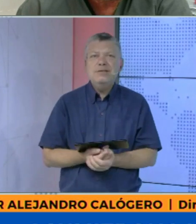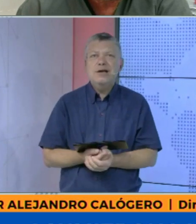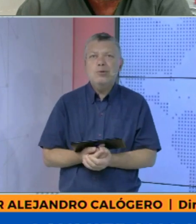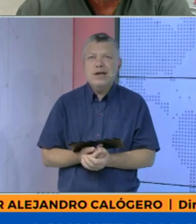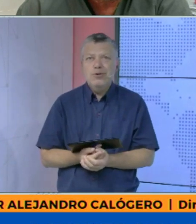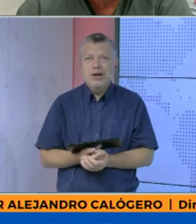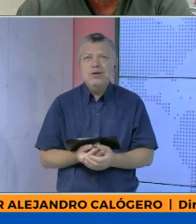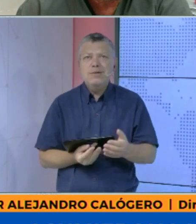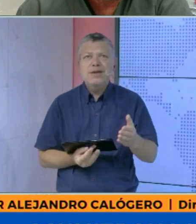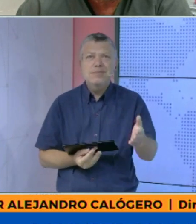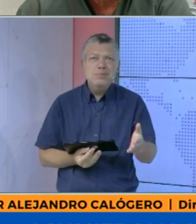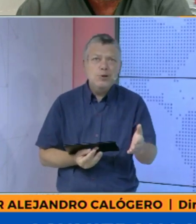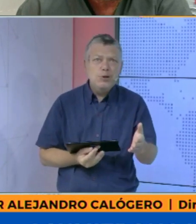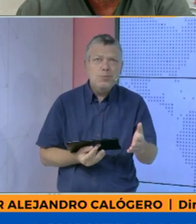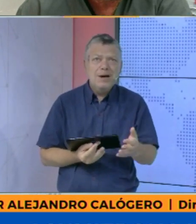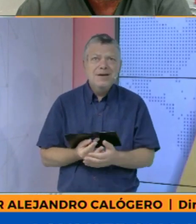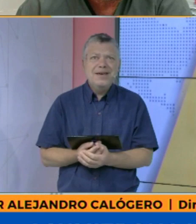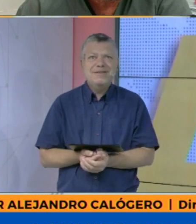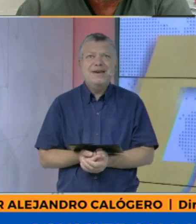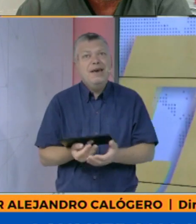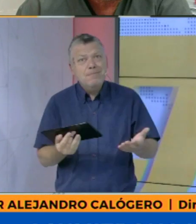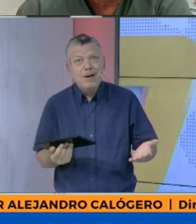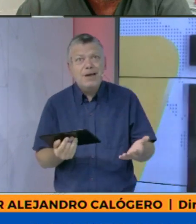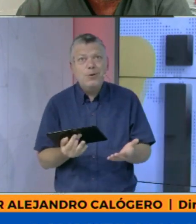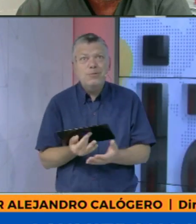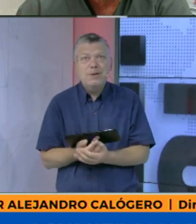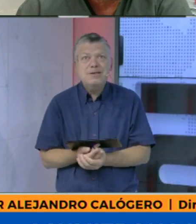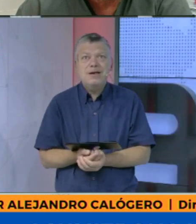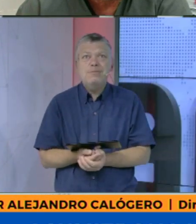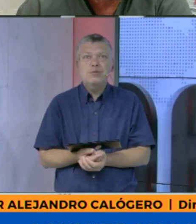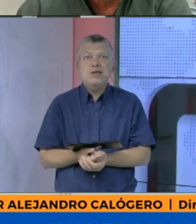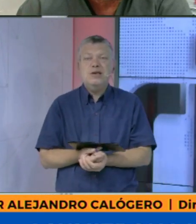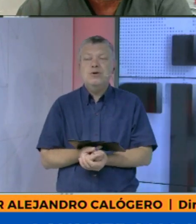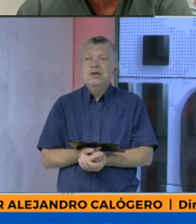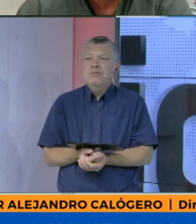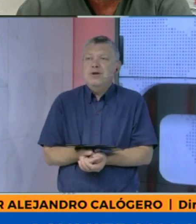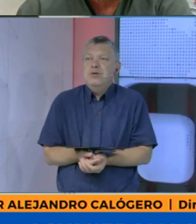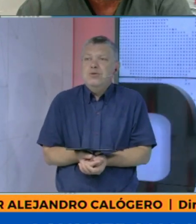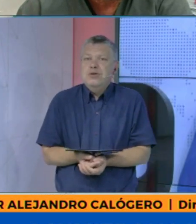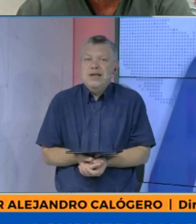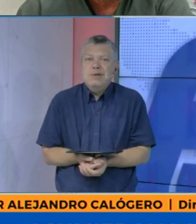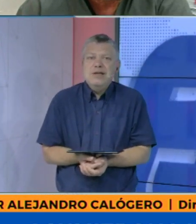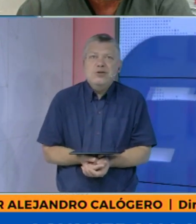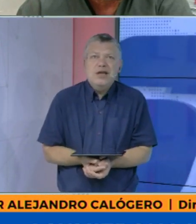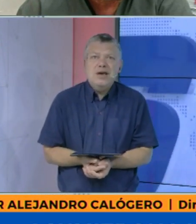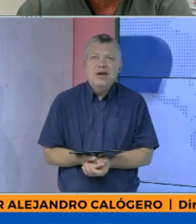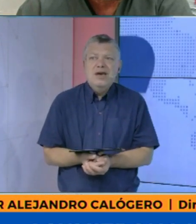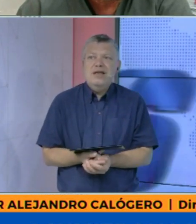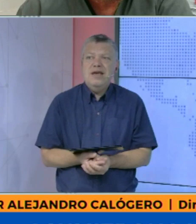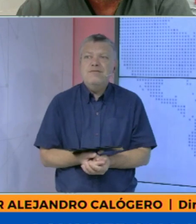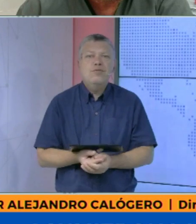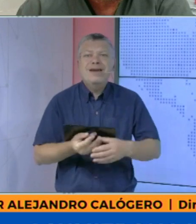a la vicegobernadora, ¿no? Y hablar en el mismo idioma, es más que bueno, me parece más que positivo, porque bueno, uno directamente no tiene